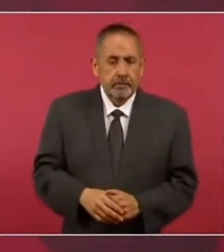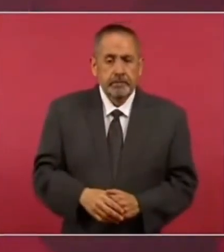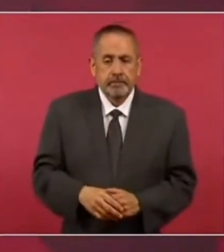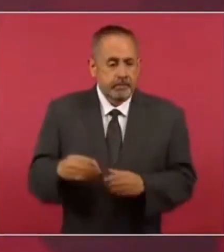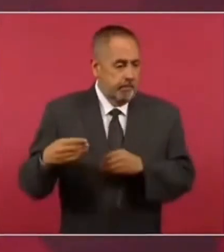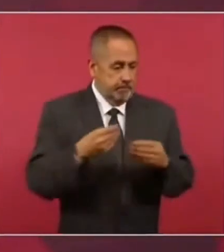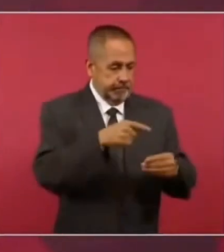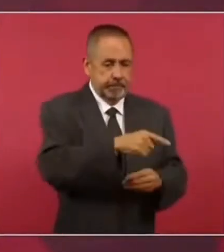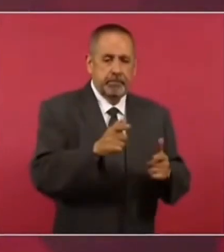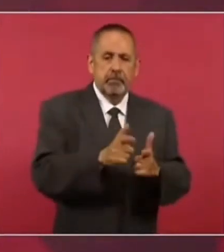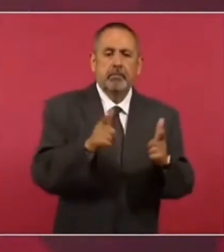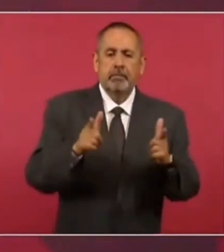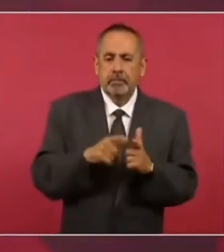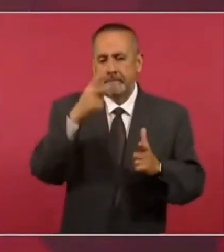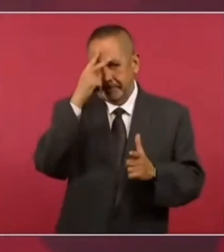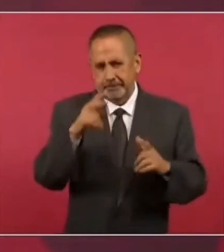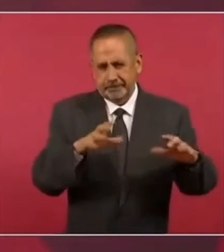al Grupo México.